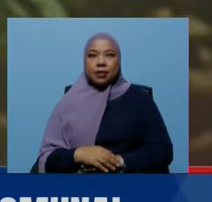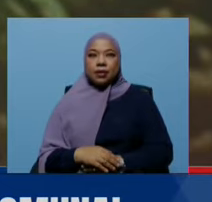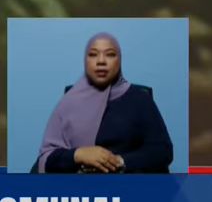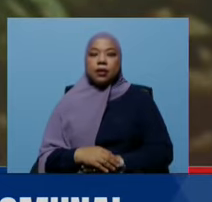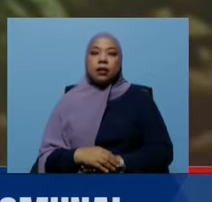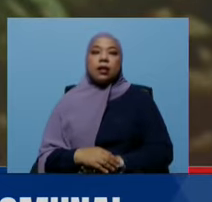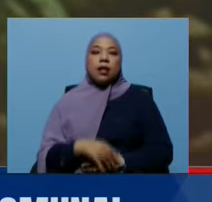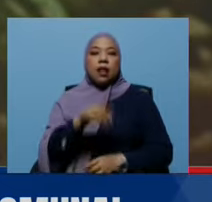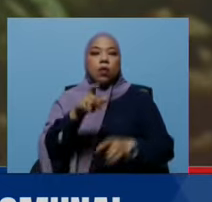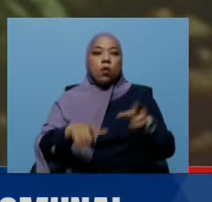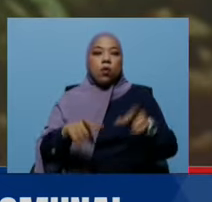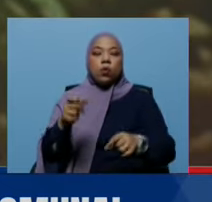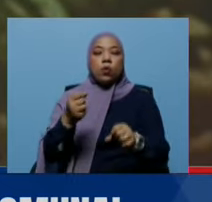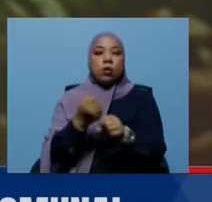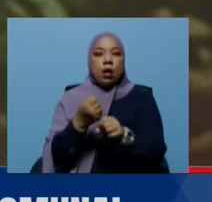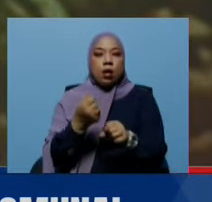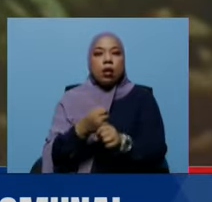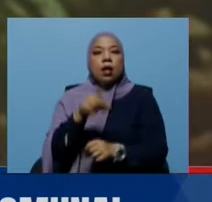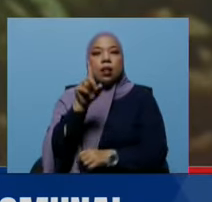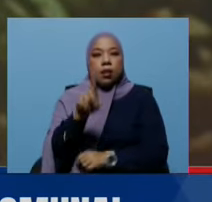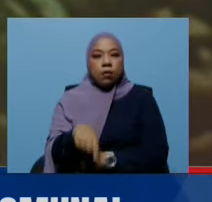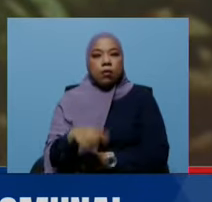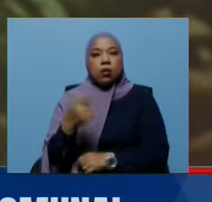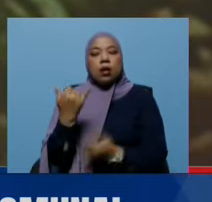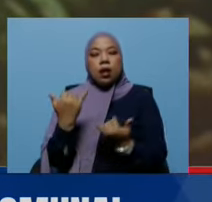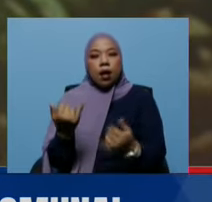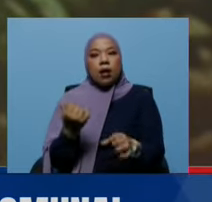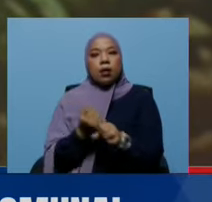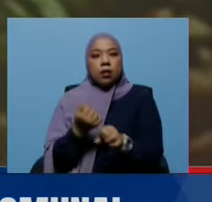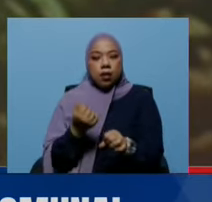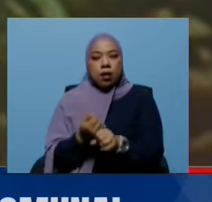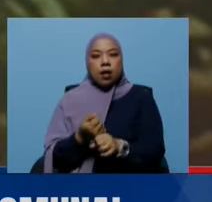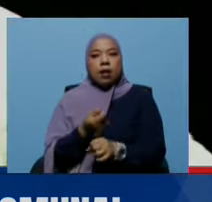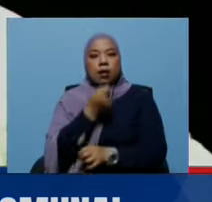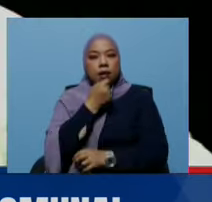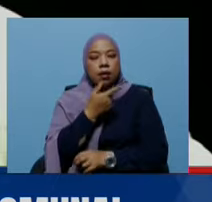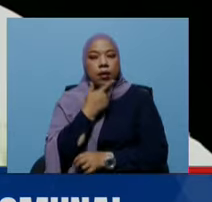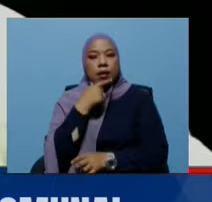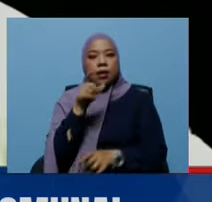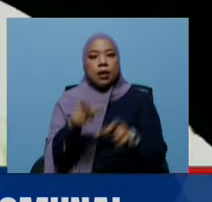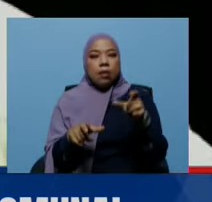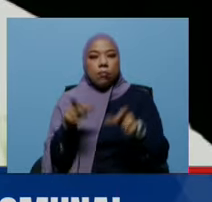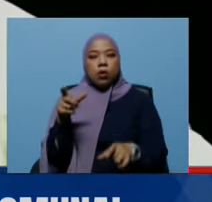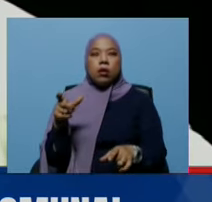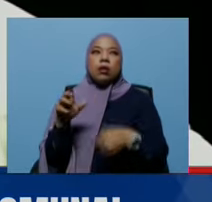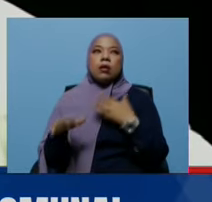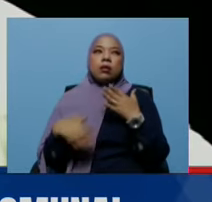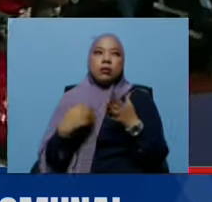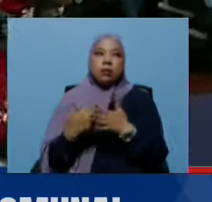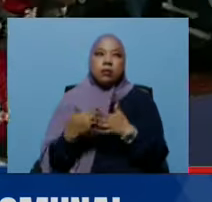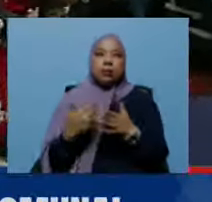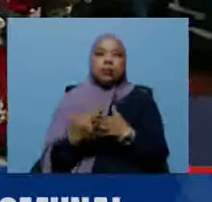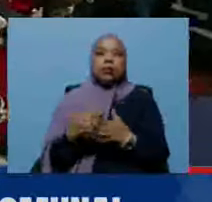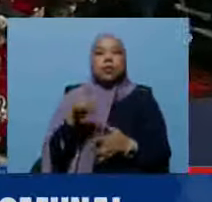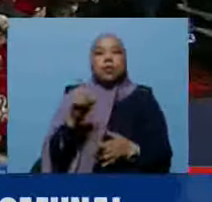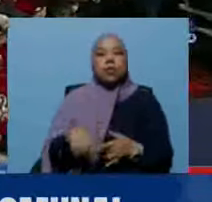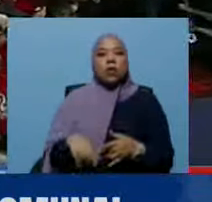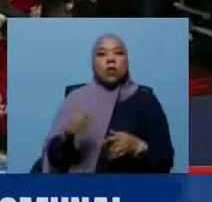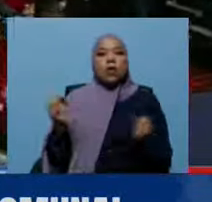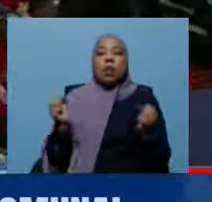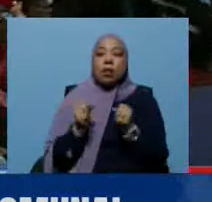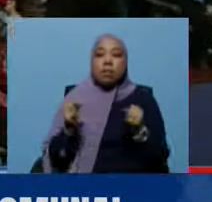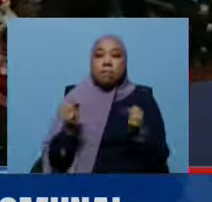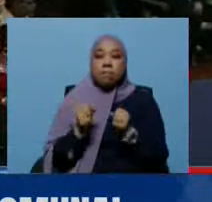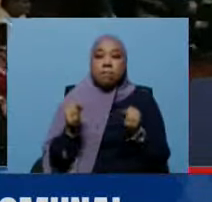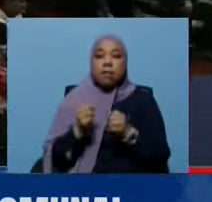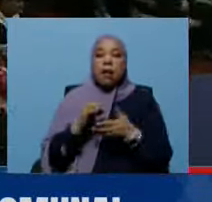¿vale? Está la gente de Araure también, por aquí. La gente de Campo Elías, de Boconó,